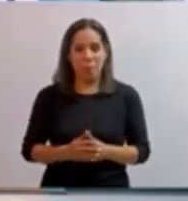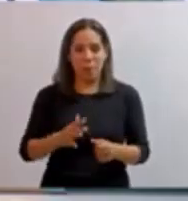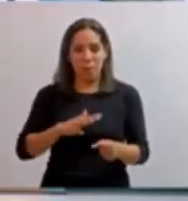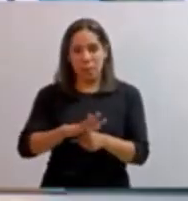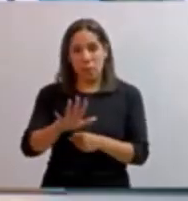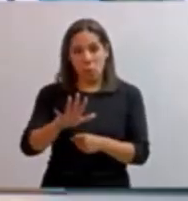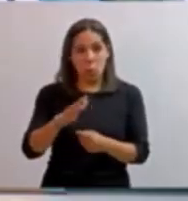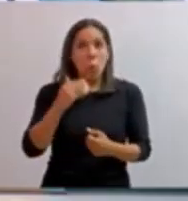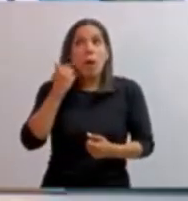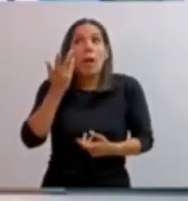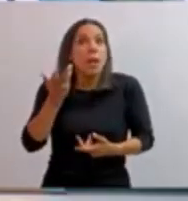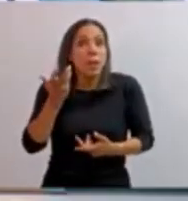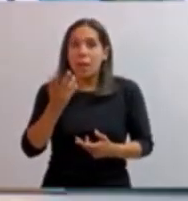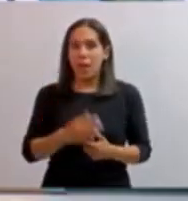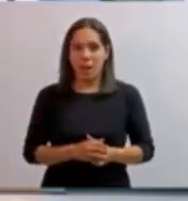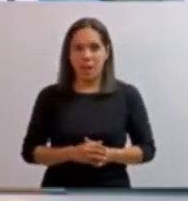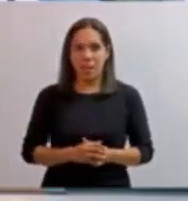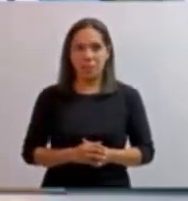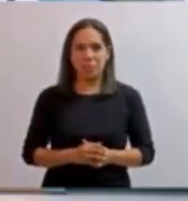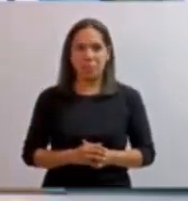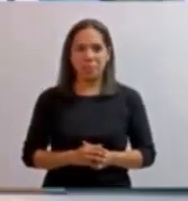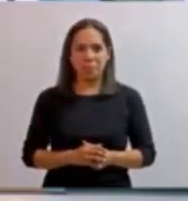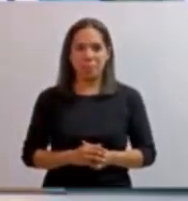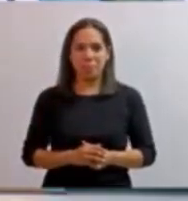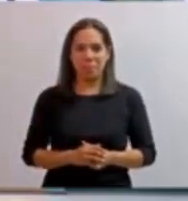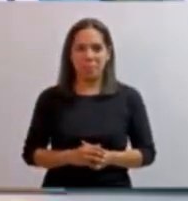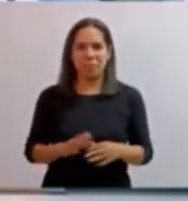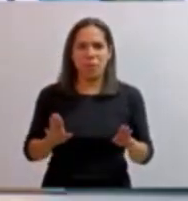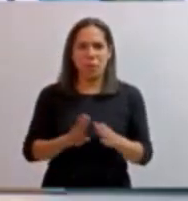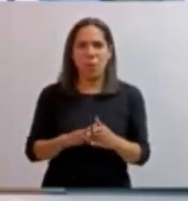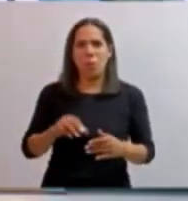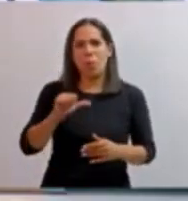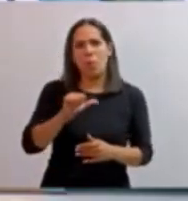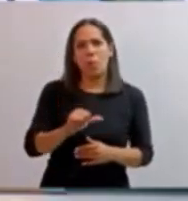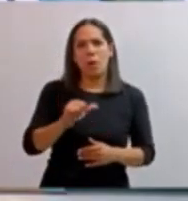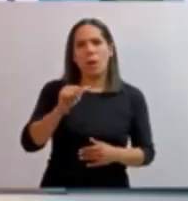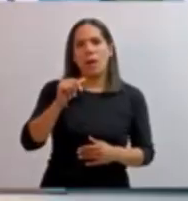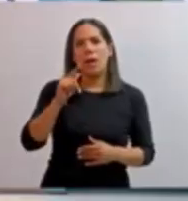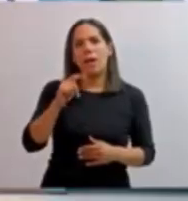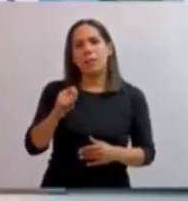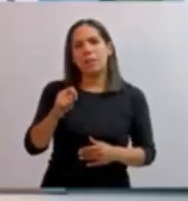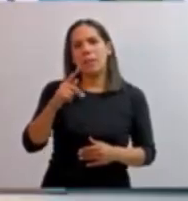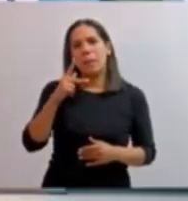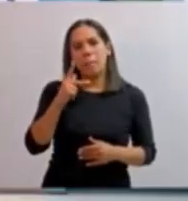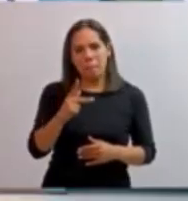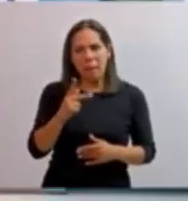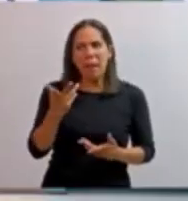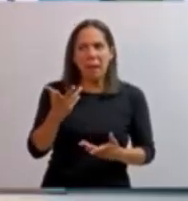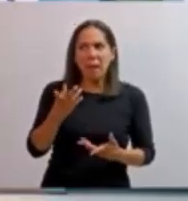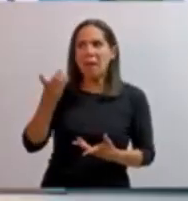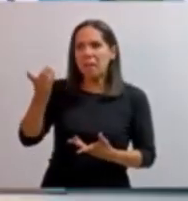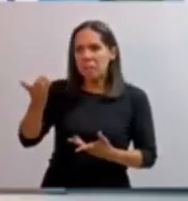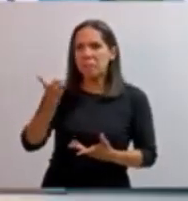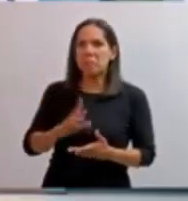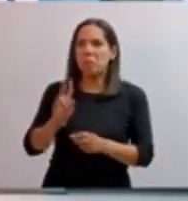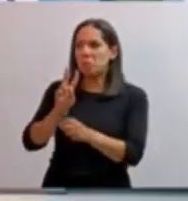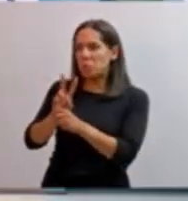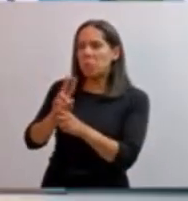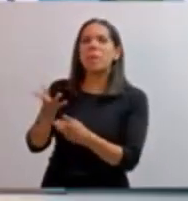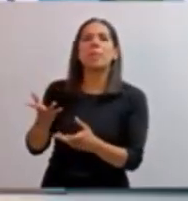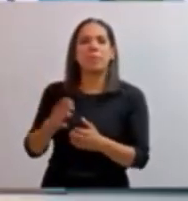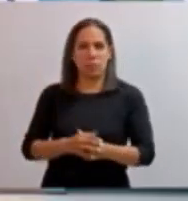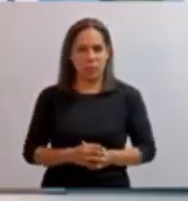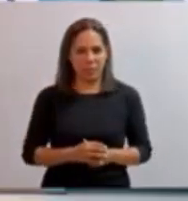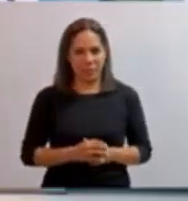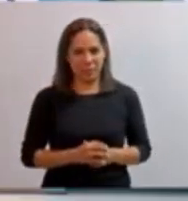servir en su trabajo diario, a los supervisores, a los ATP, a los docentes, a los directivos. No sé qué palabras les pudieran compartir a ellos.